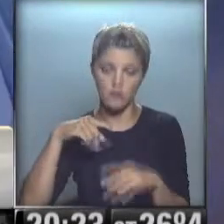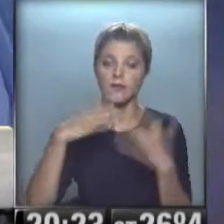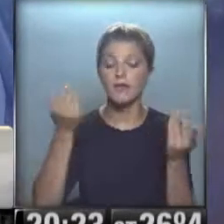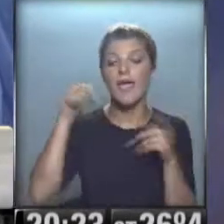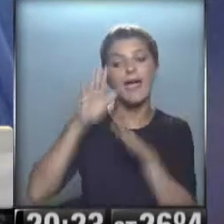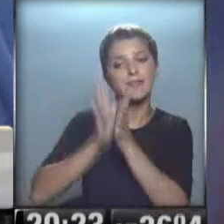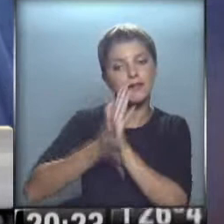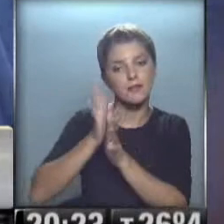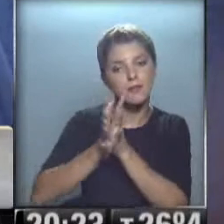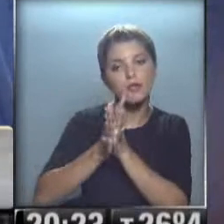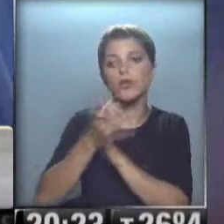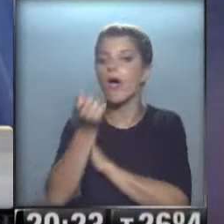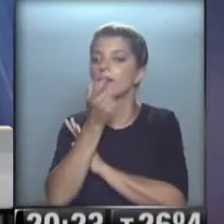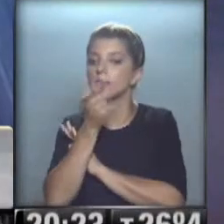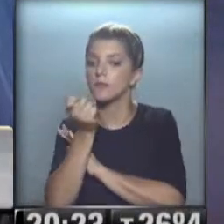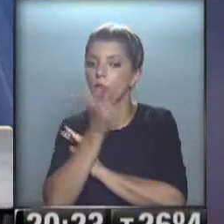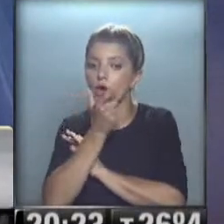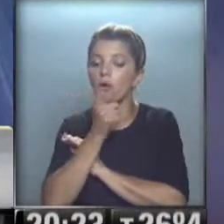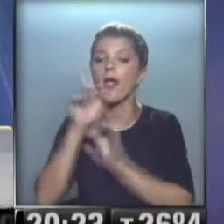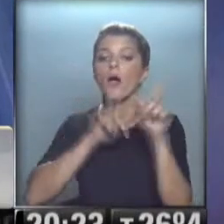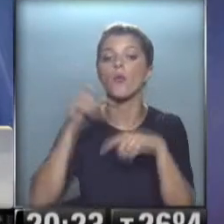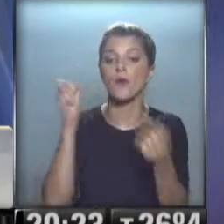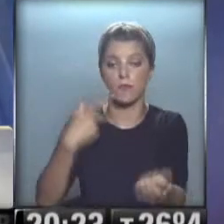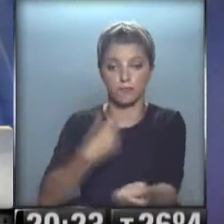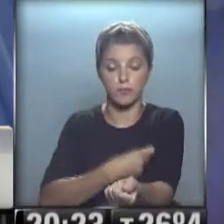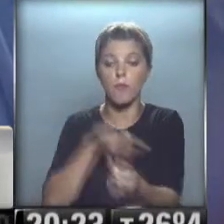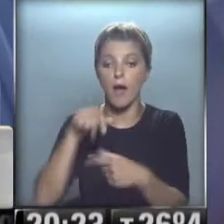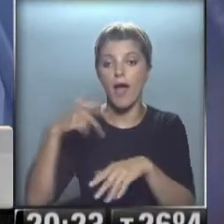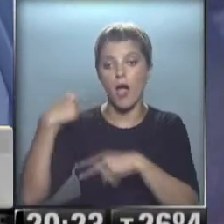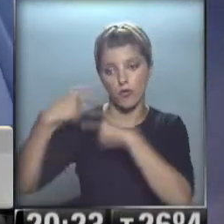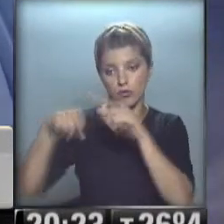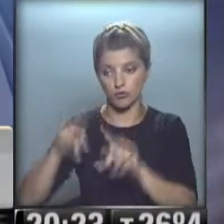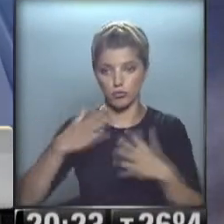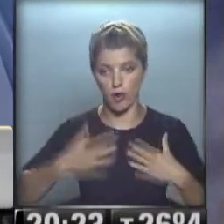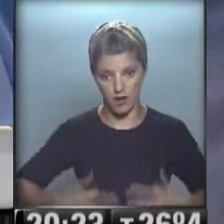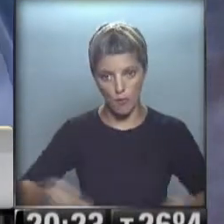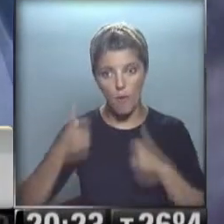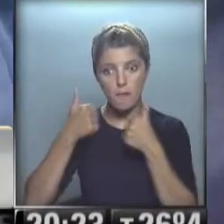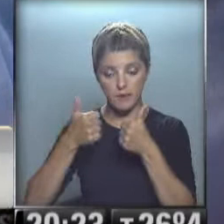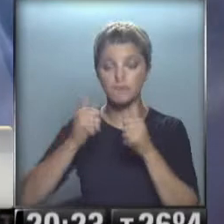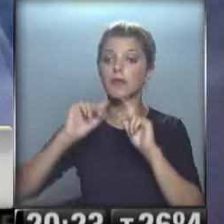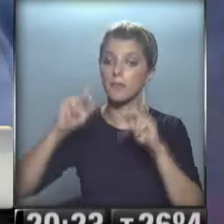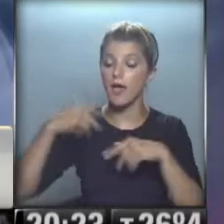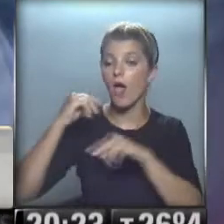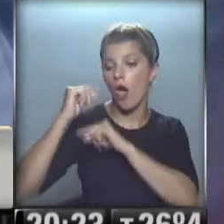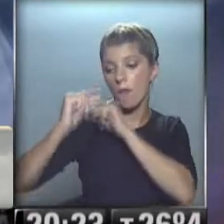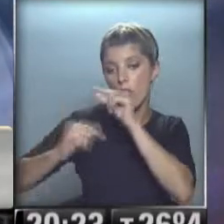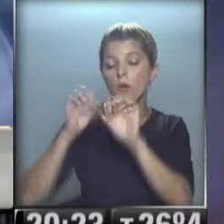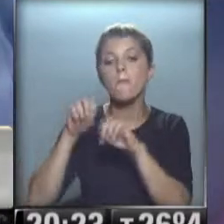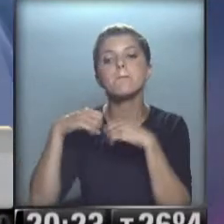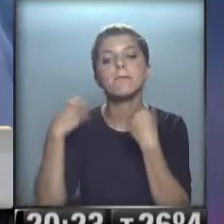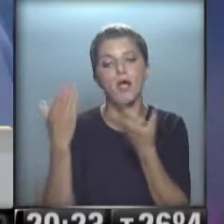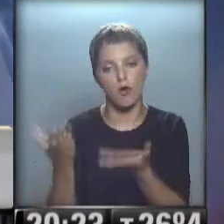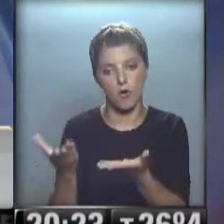tratamiento antibiótico y con fármacos para sostén hemodinámico. Experimenta también una evolución favorable de